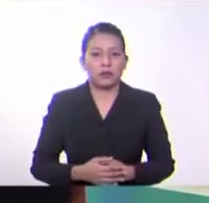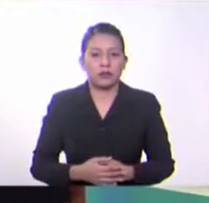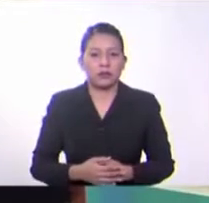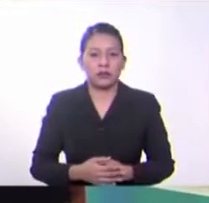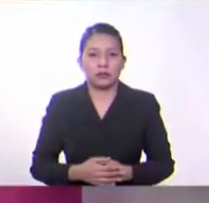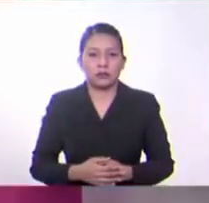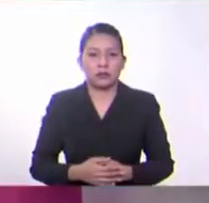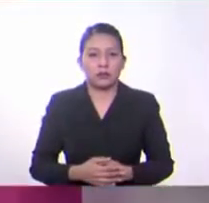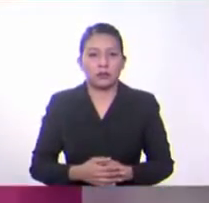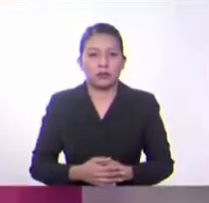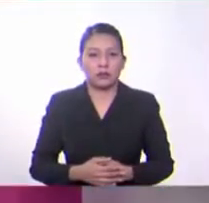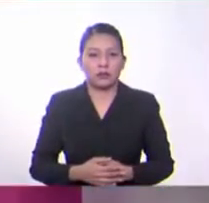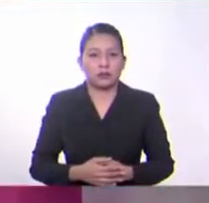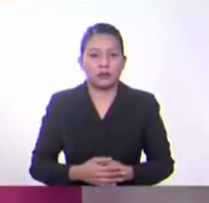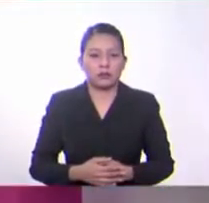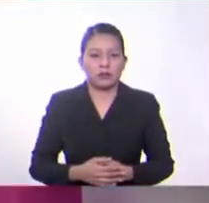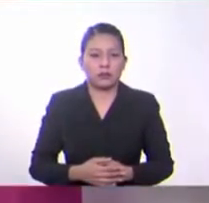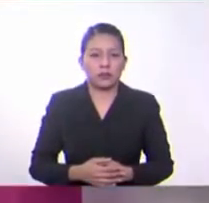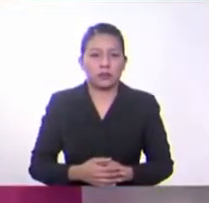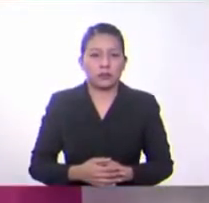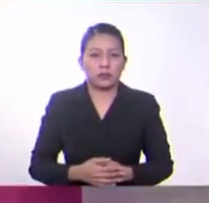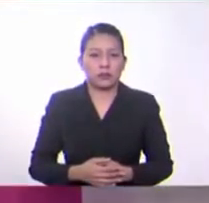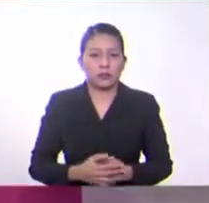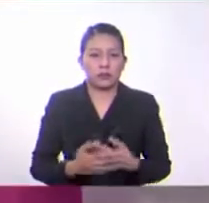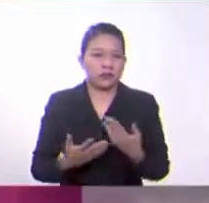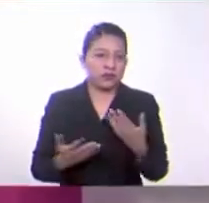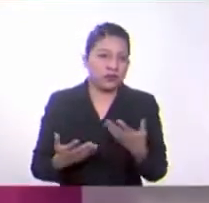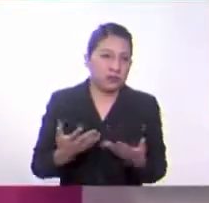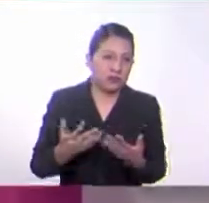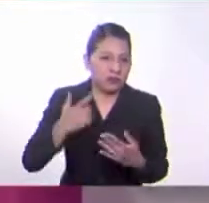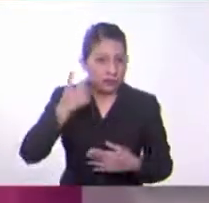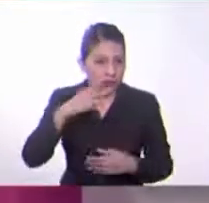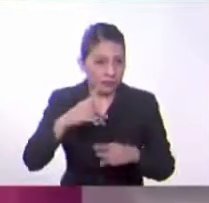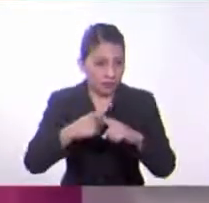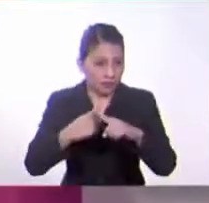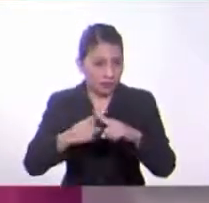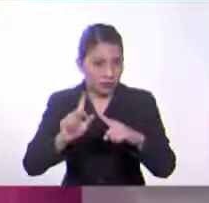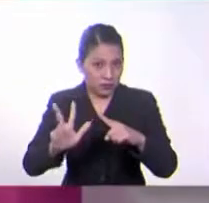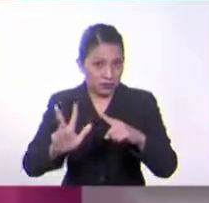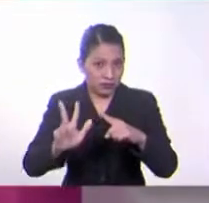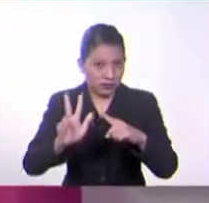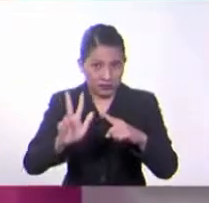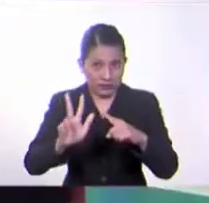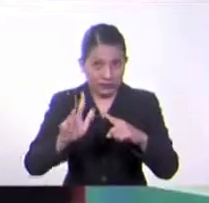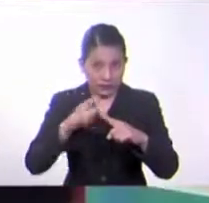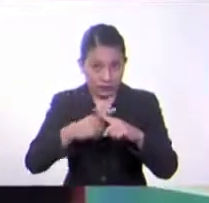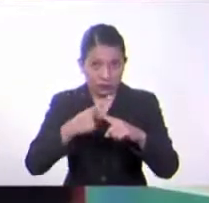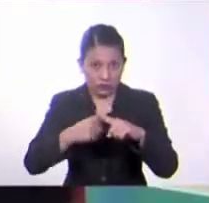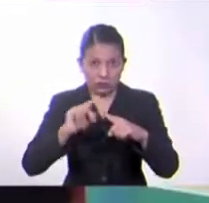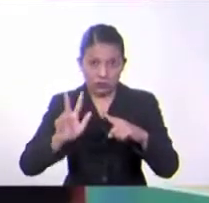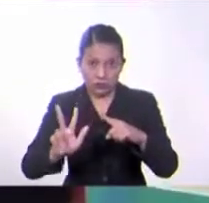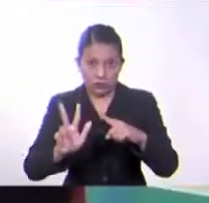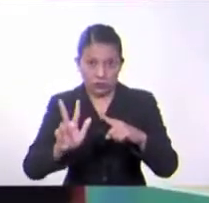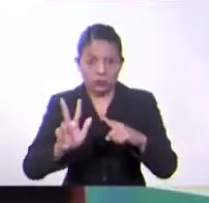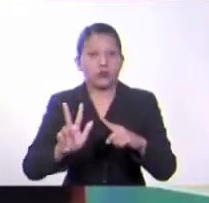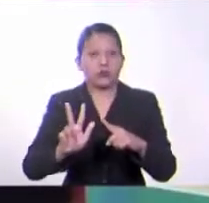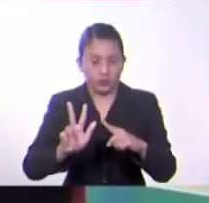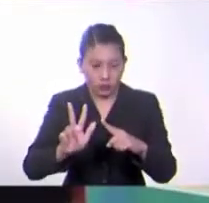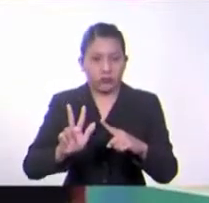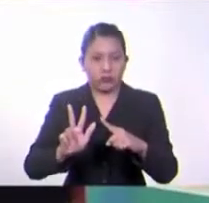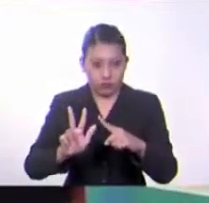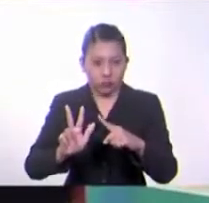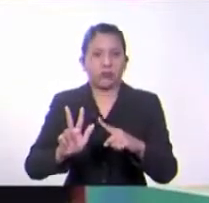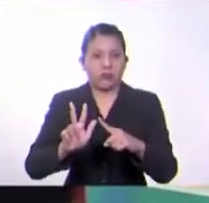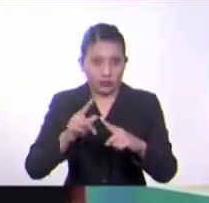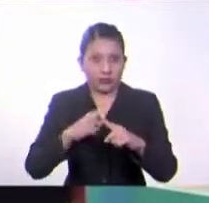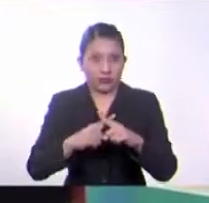sí puedo decir que, por ejemplo, para pasar de 1 a 3 es como que multiplique por 3. Ajá. ¿Puedo hacer lo mismo con el agua? Puedes hacer